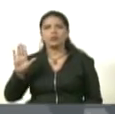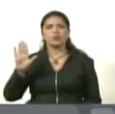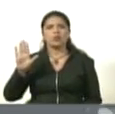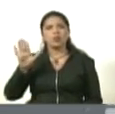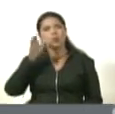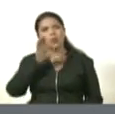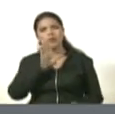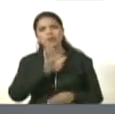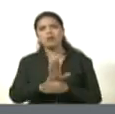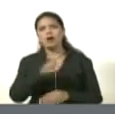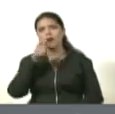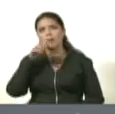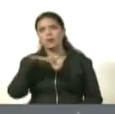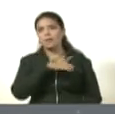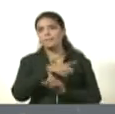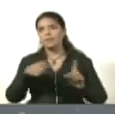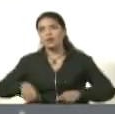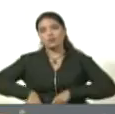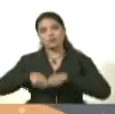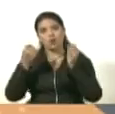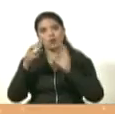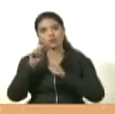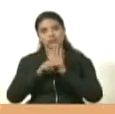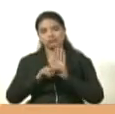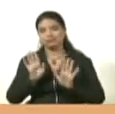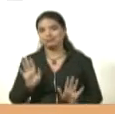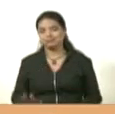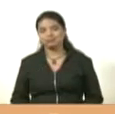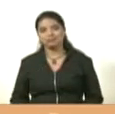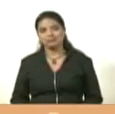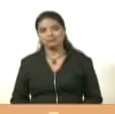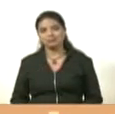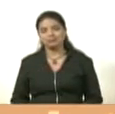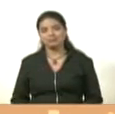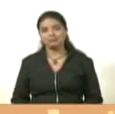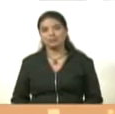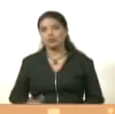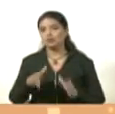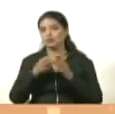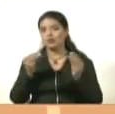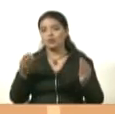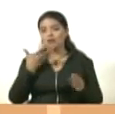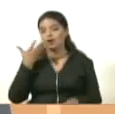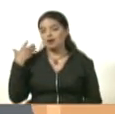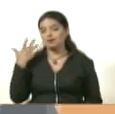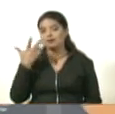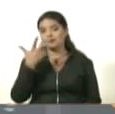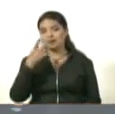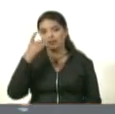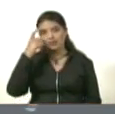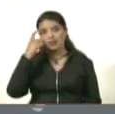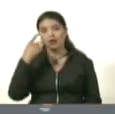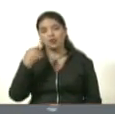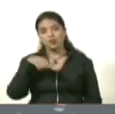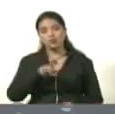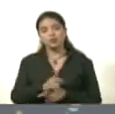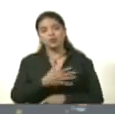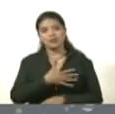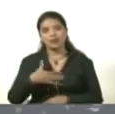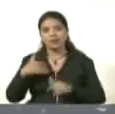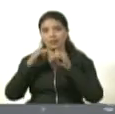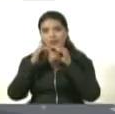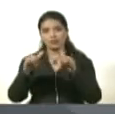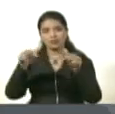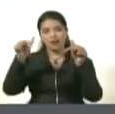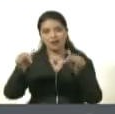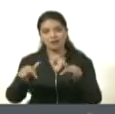a su pueblo, y él violó su juramento. Todo eso ocurrió hace 3 días, y lo que yo quiero denunciar acá,